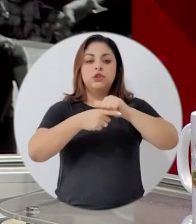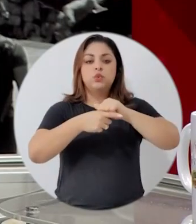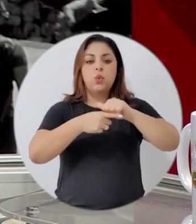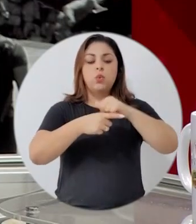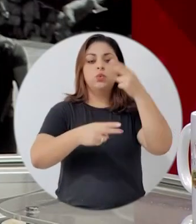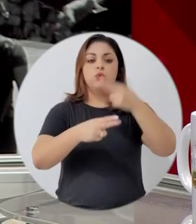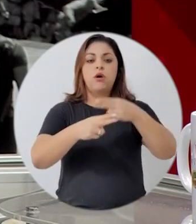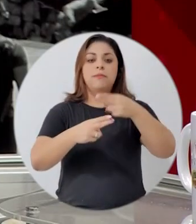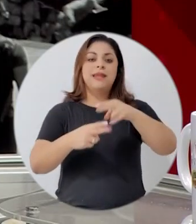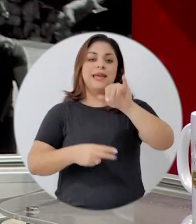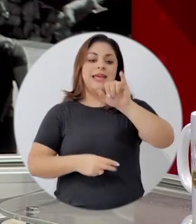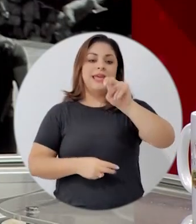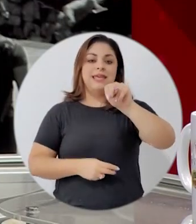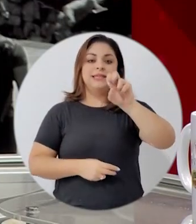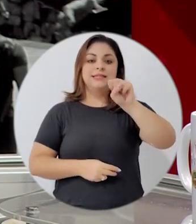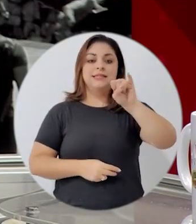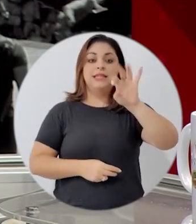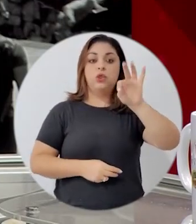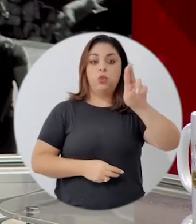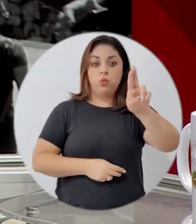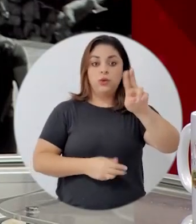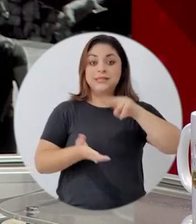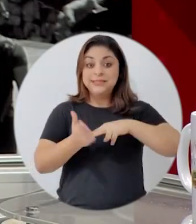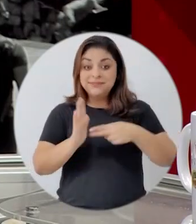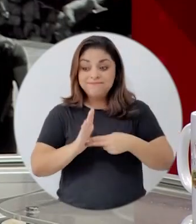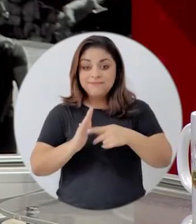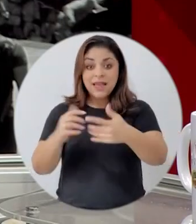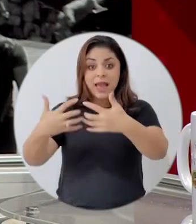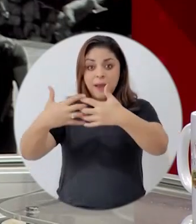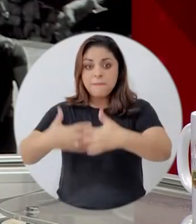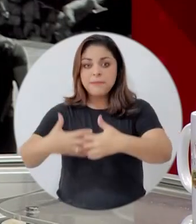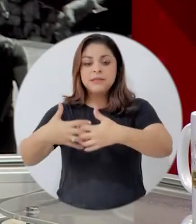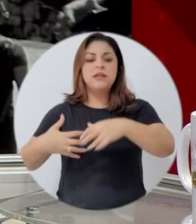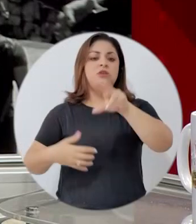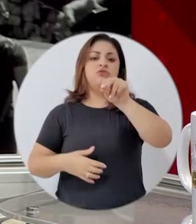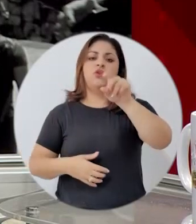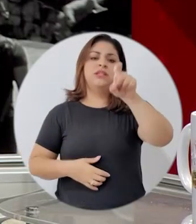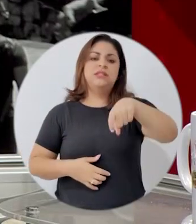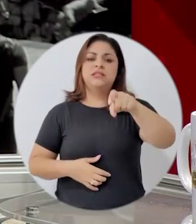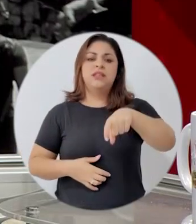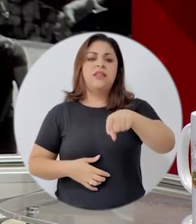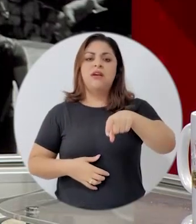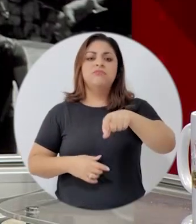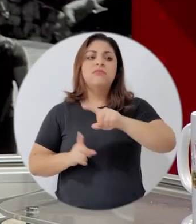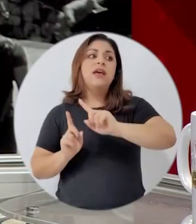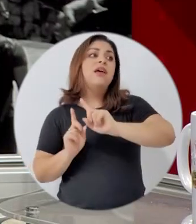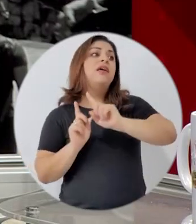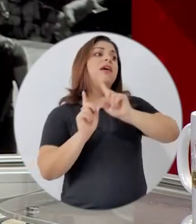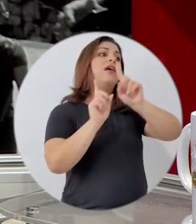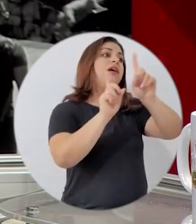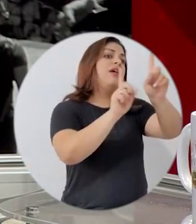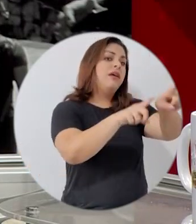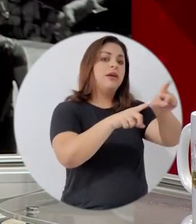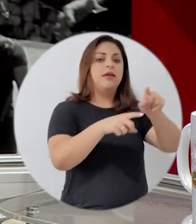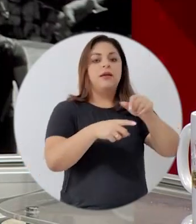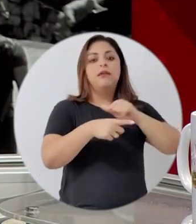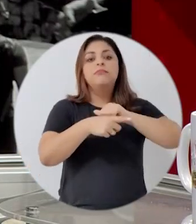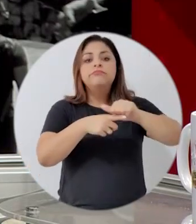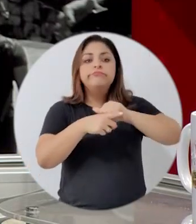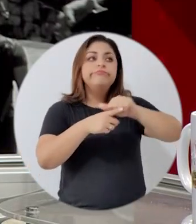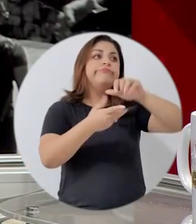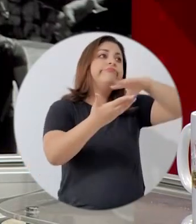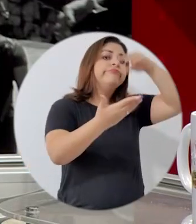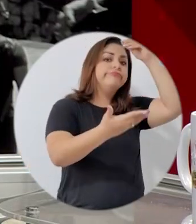Esto significa que las empresas no tienen que invertir en el traslado de sus empleados. Esto lo que llama mucho